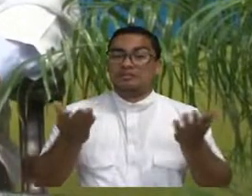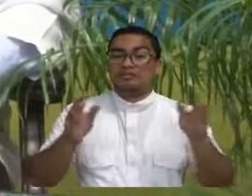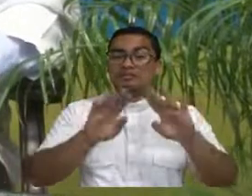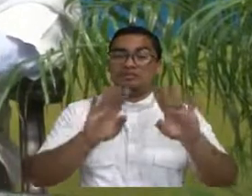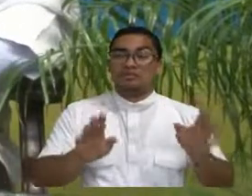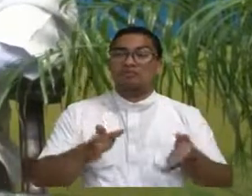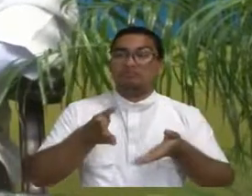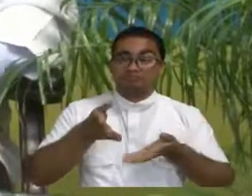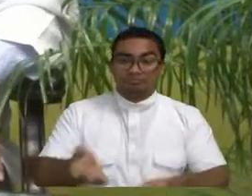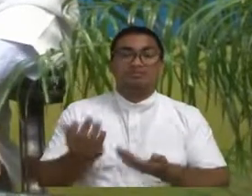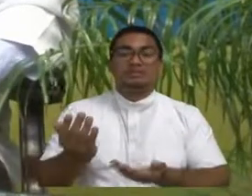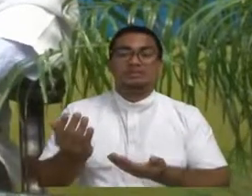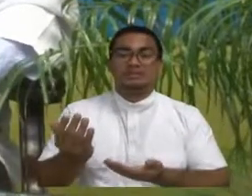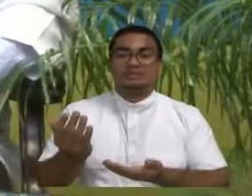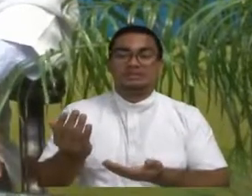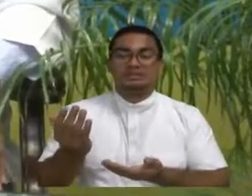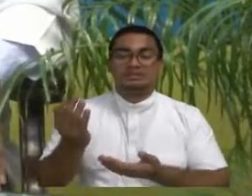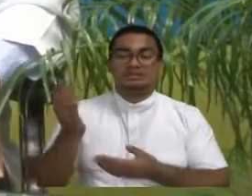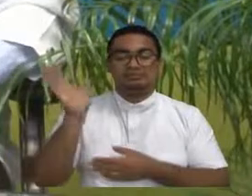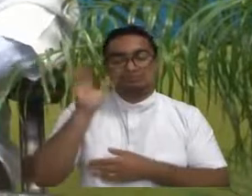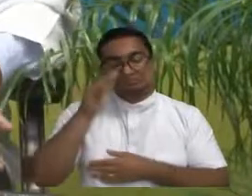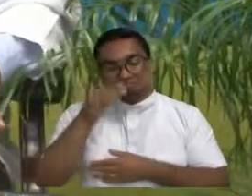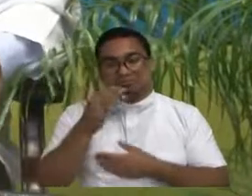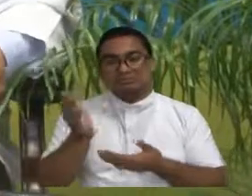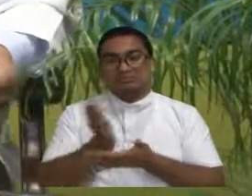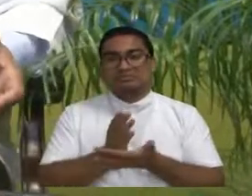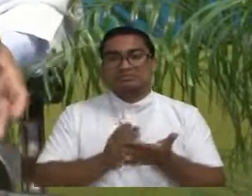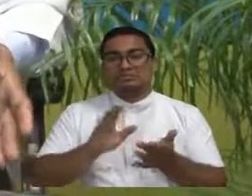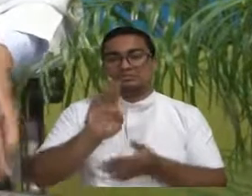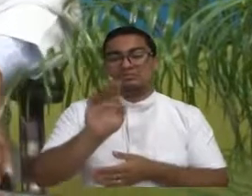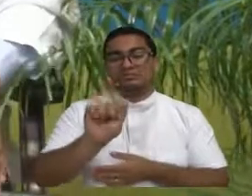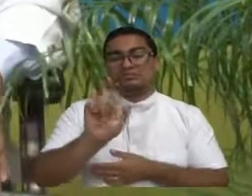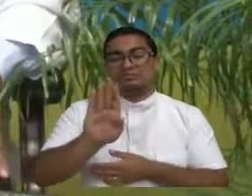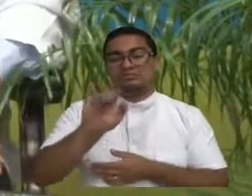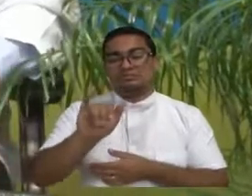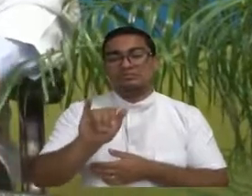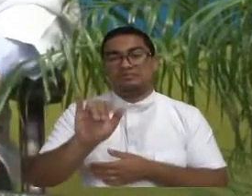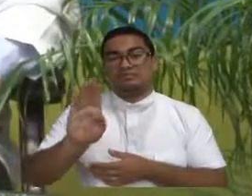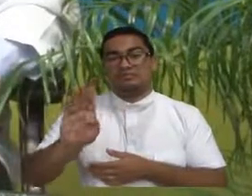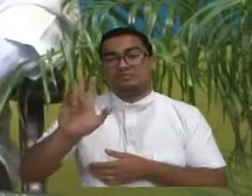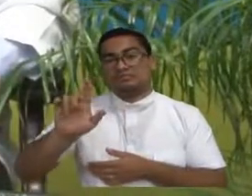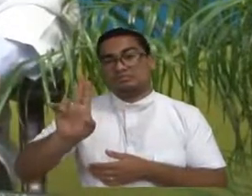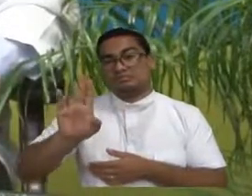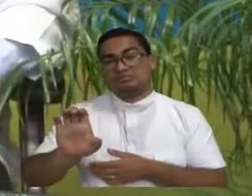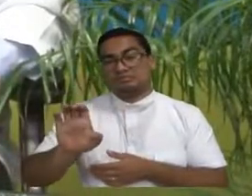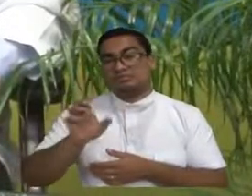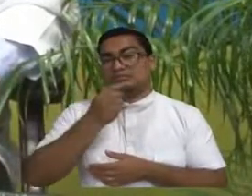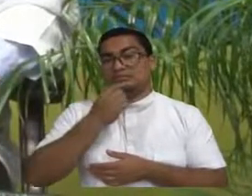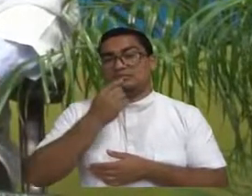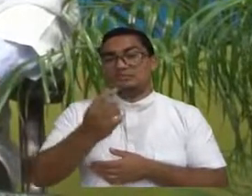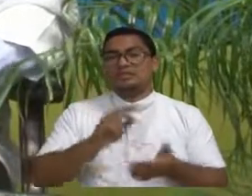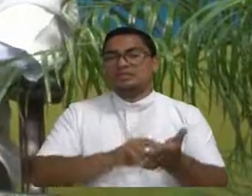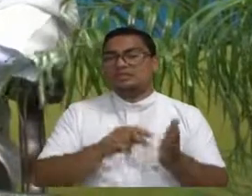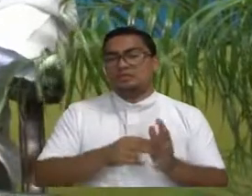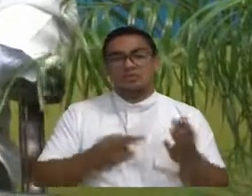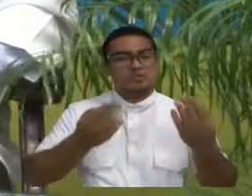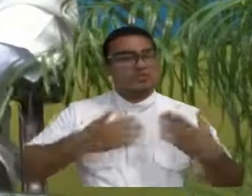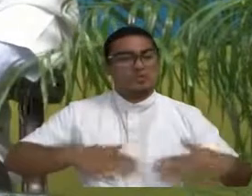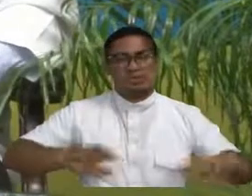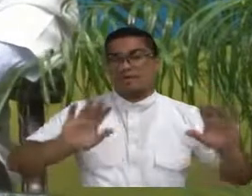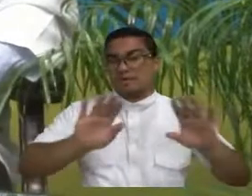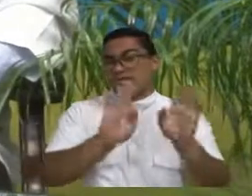baby blues, que le dicen en inglés. El baby blue o la tristeza postparto es algo común que sucede en las mujeres después del